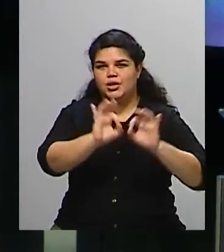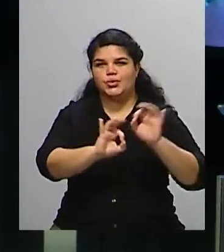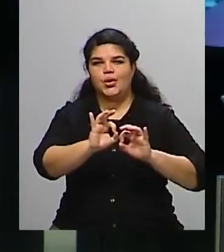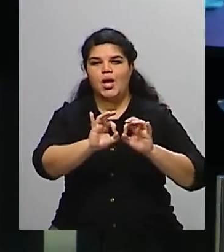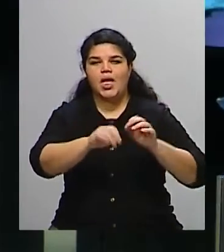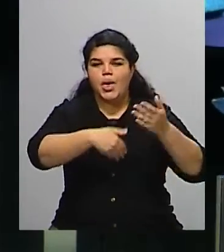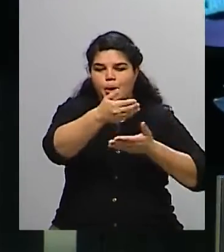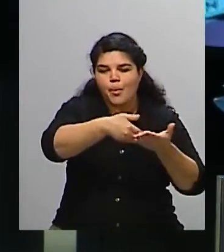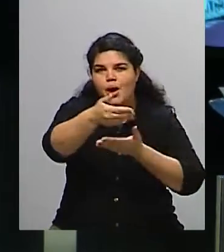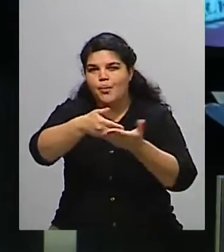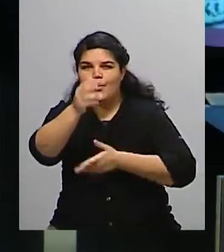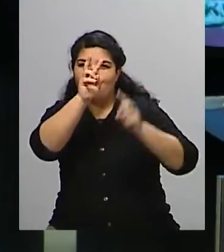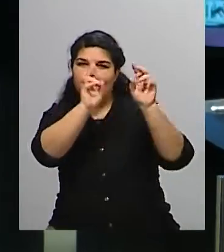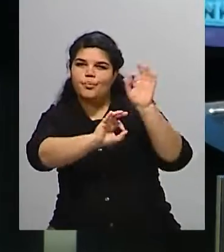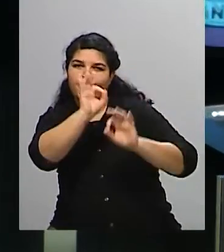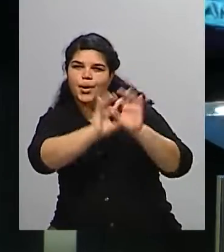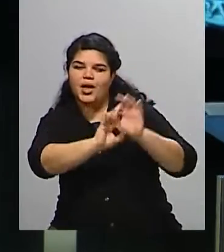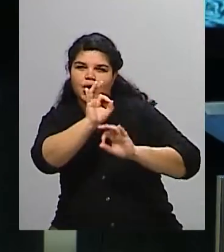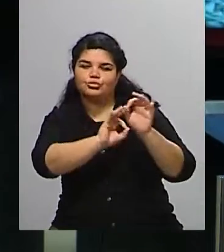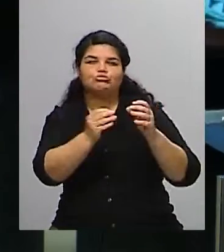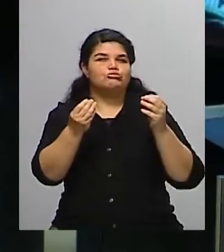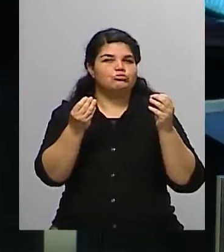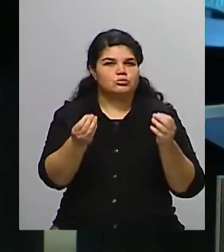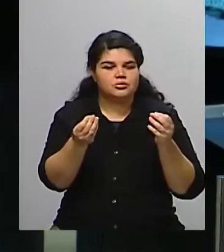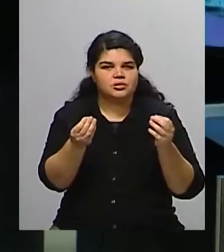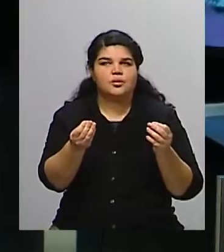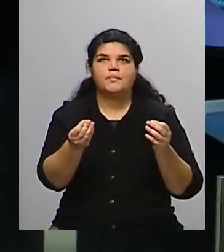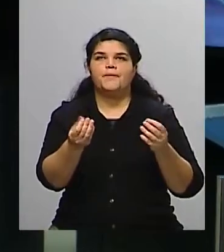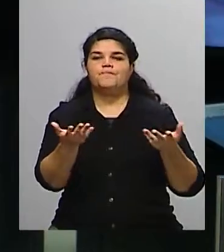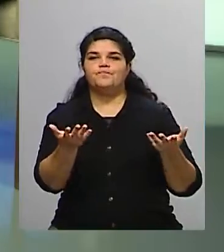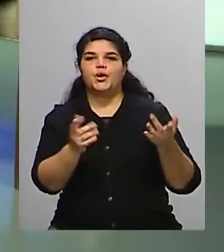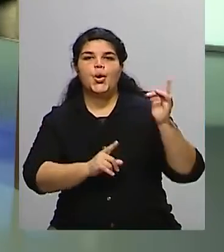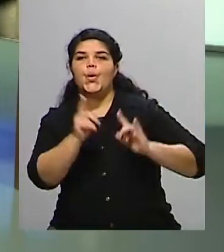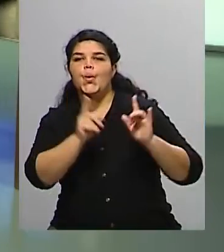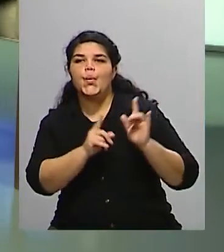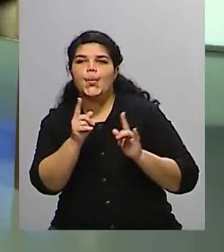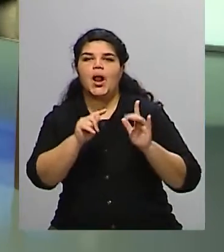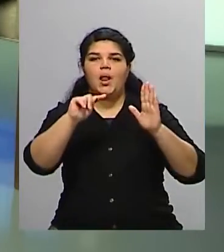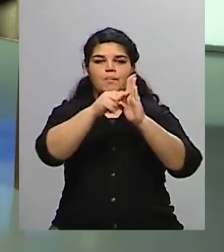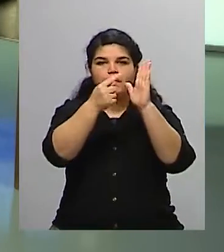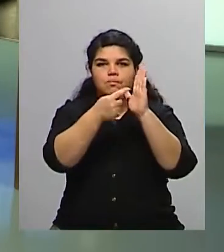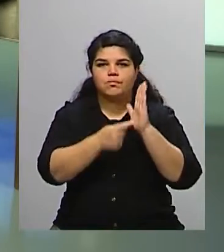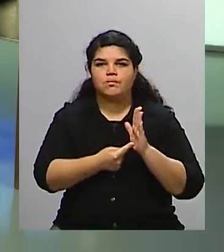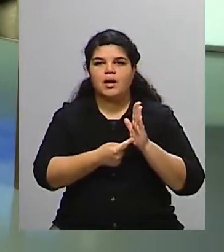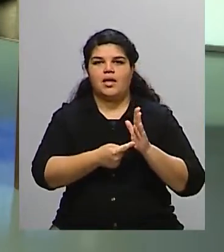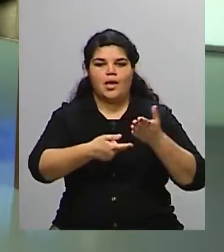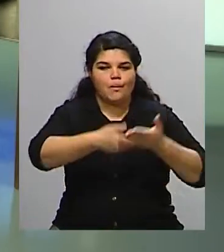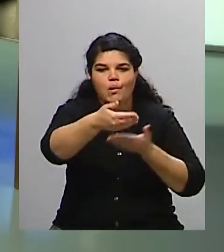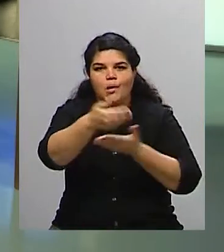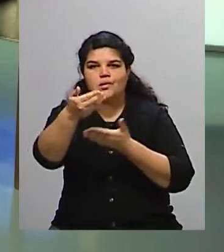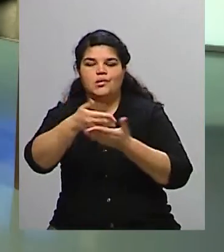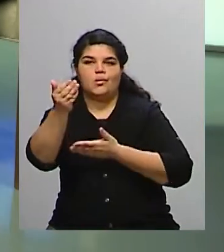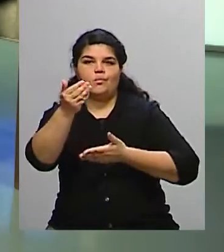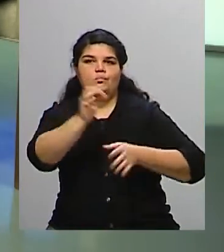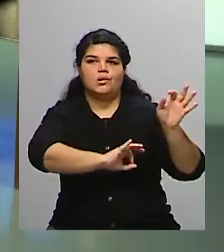proyectos. ¿Cómo es o qué complejidades o características particulares tiene la evaluación de proyectos? Que cualquier profesional de